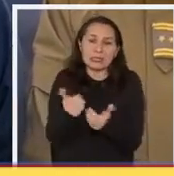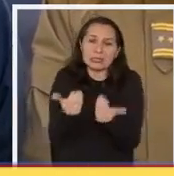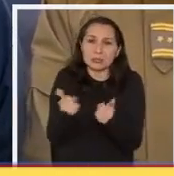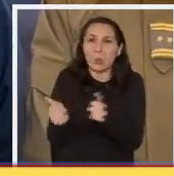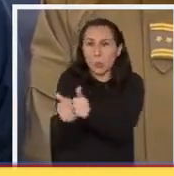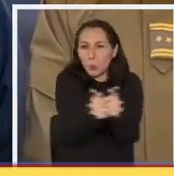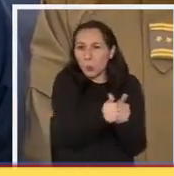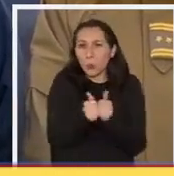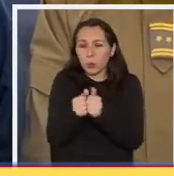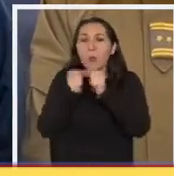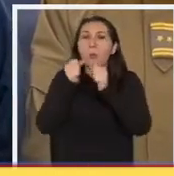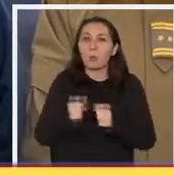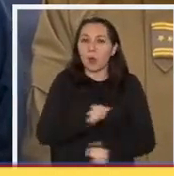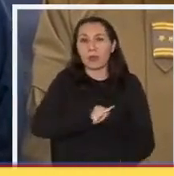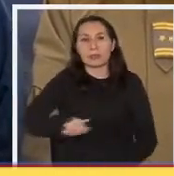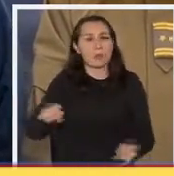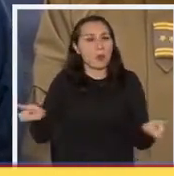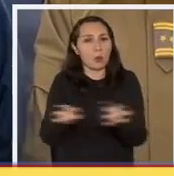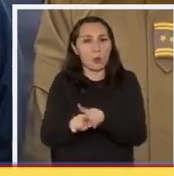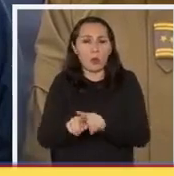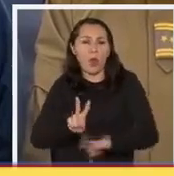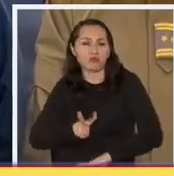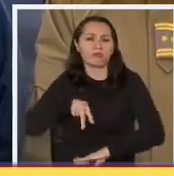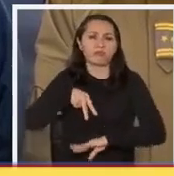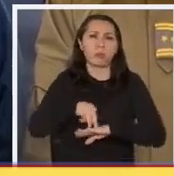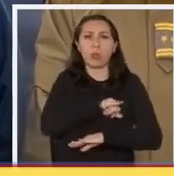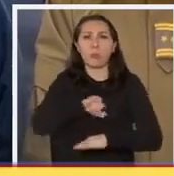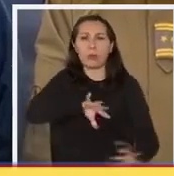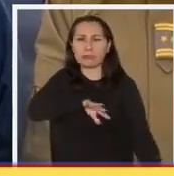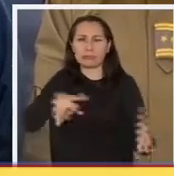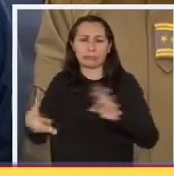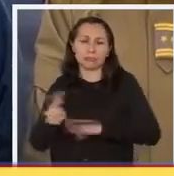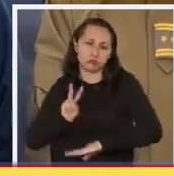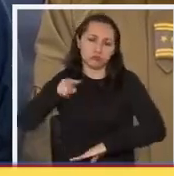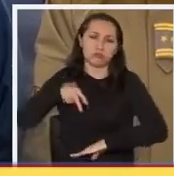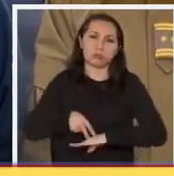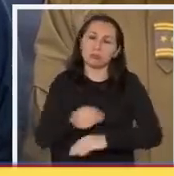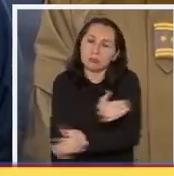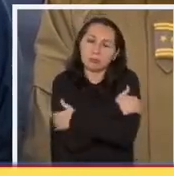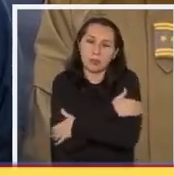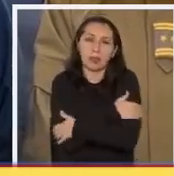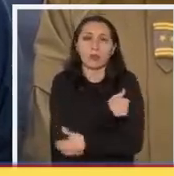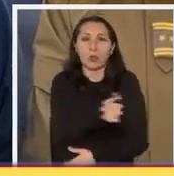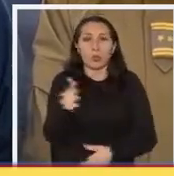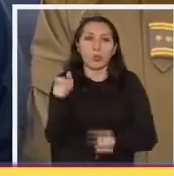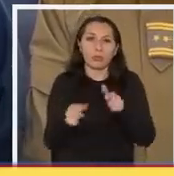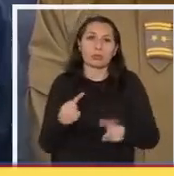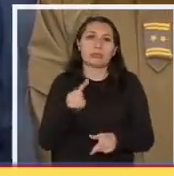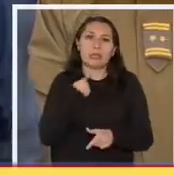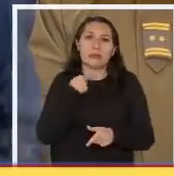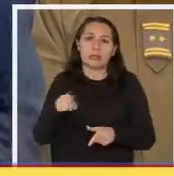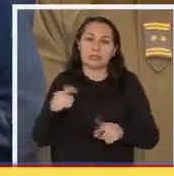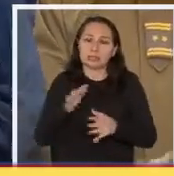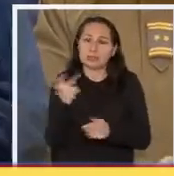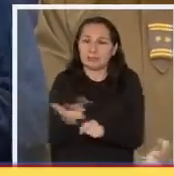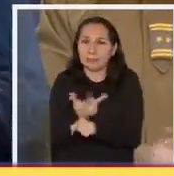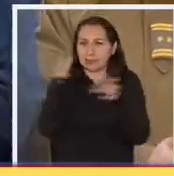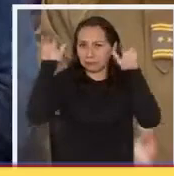necesitamos todos juntos para poder, como siempre, levantarnos después de una catástrofe. Un abrazo muy grande a todos quienes han sido afectados por esta